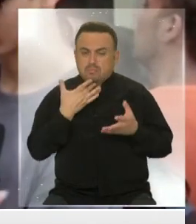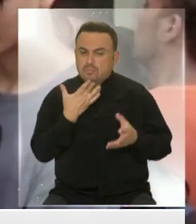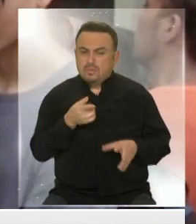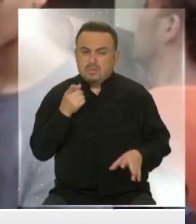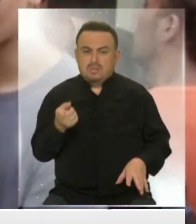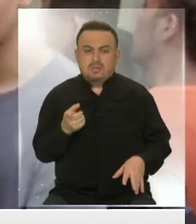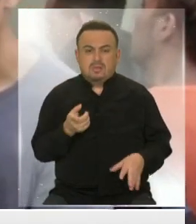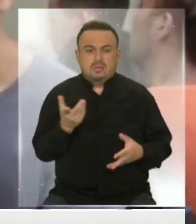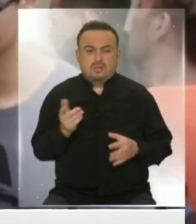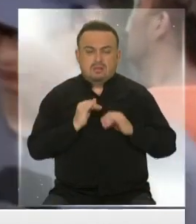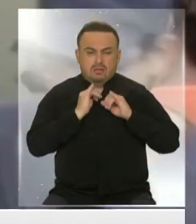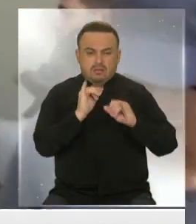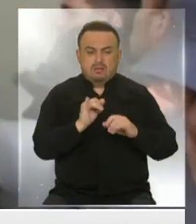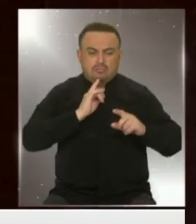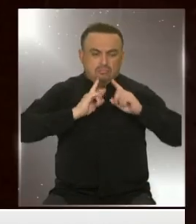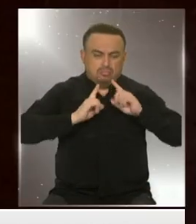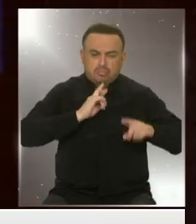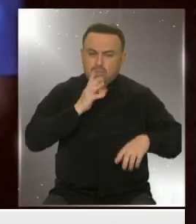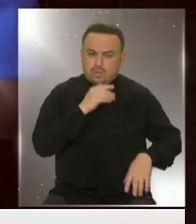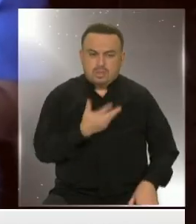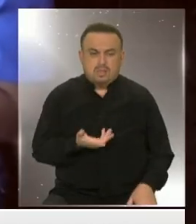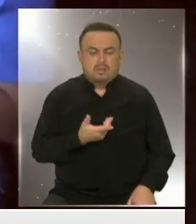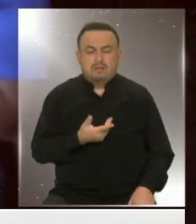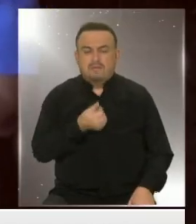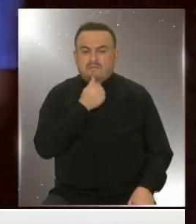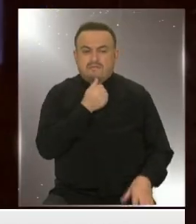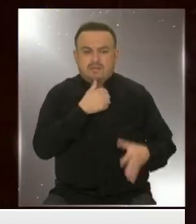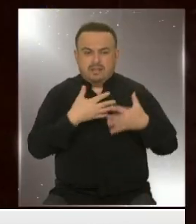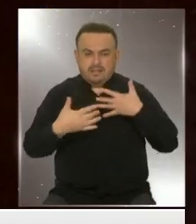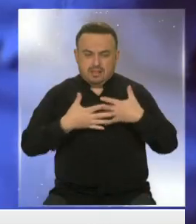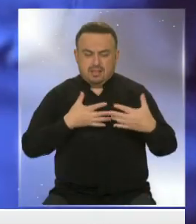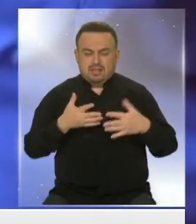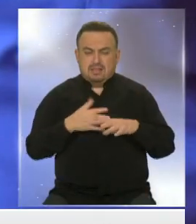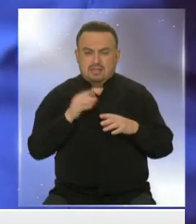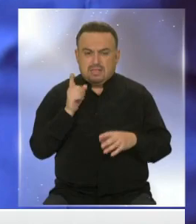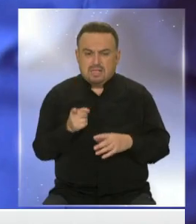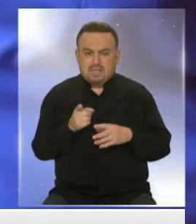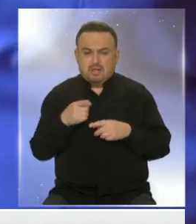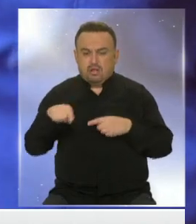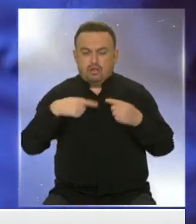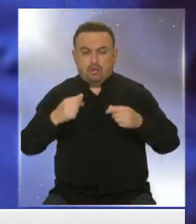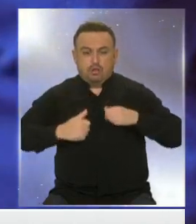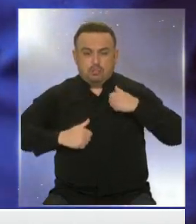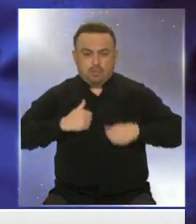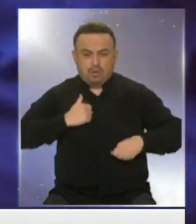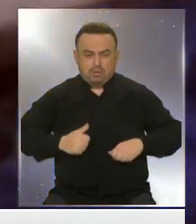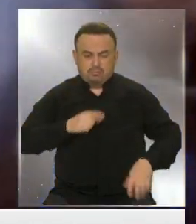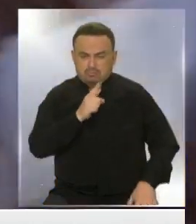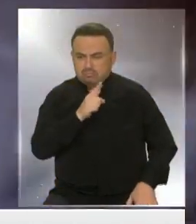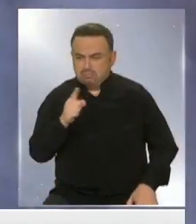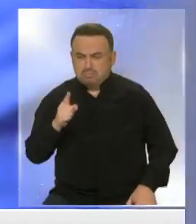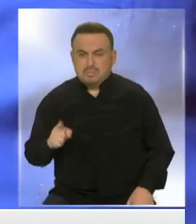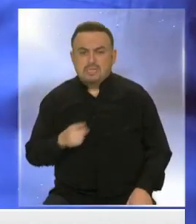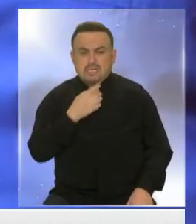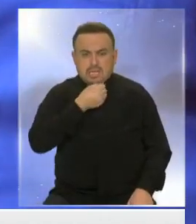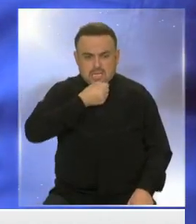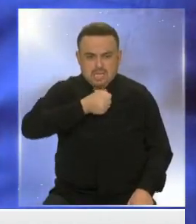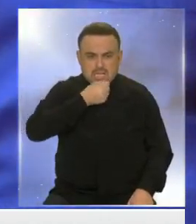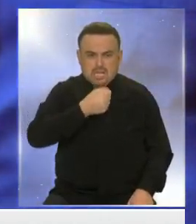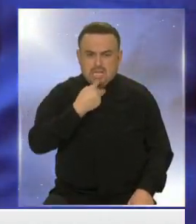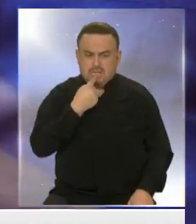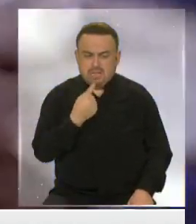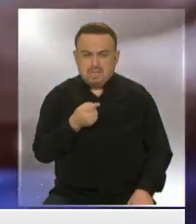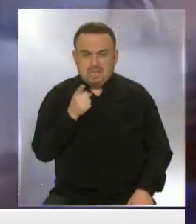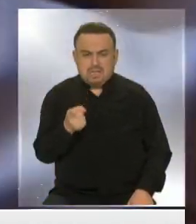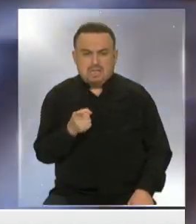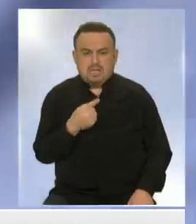la escasa disponibilidad de tests fiables la falta de transparencia contra profesionales de la salud y periodista que cuestionan